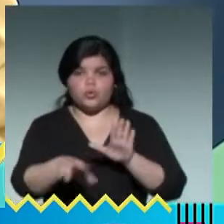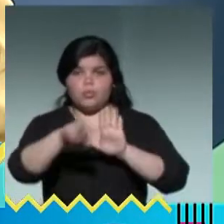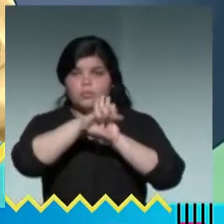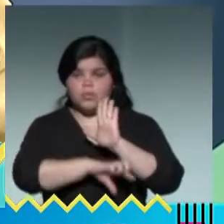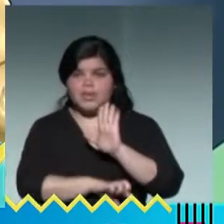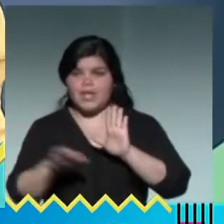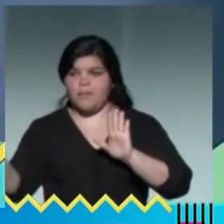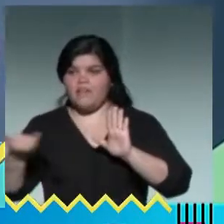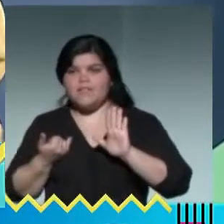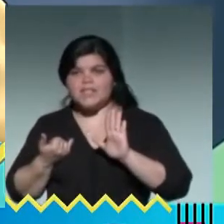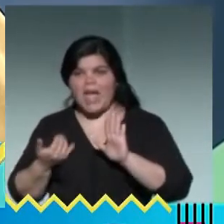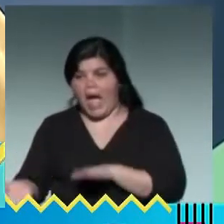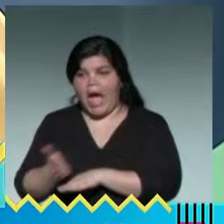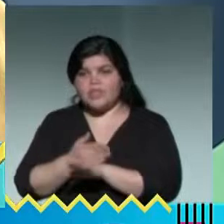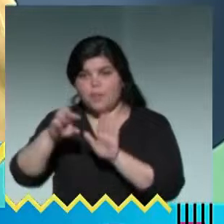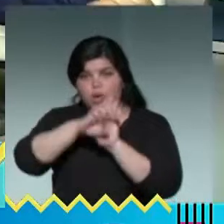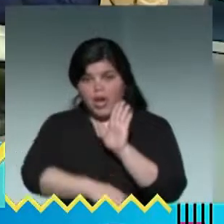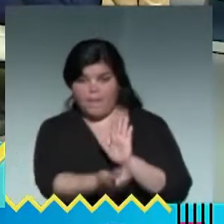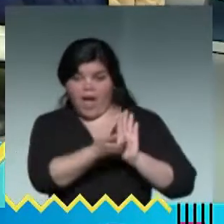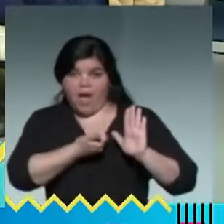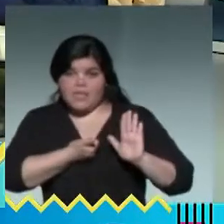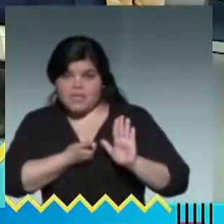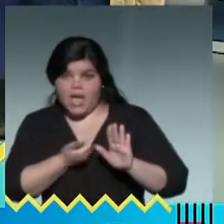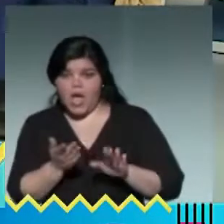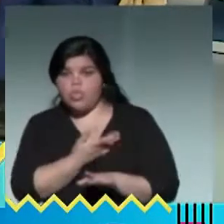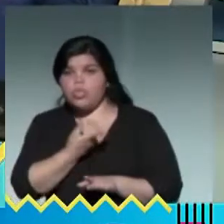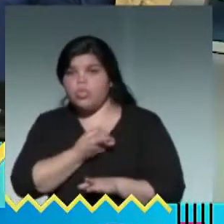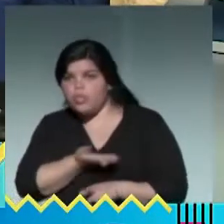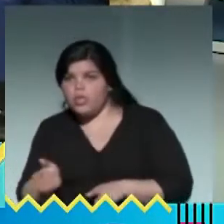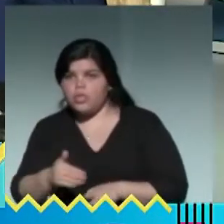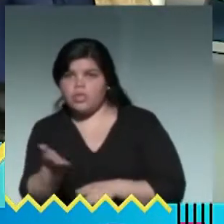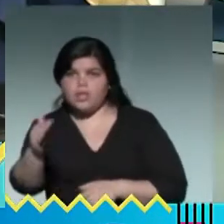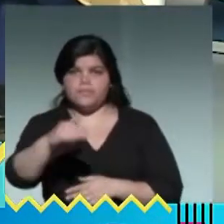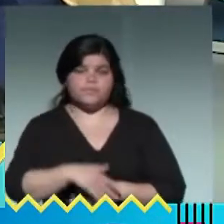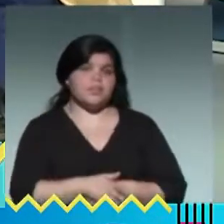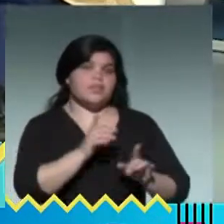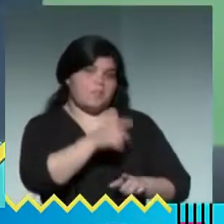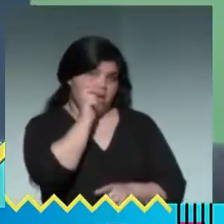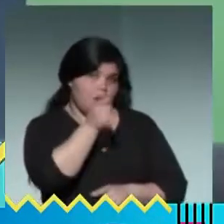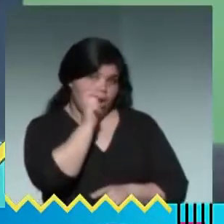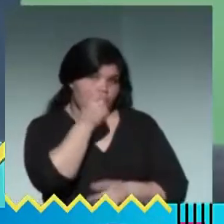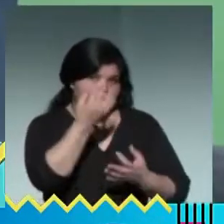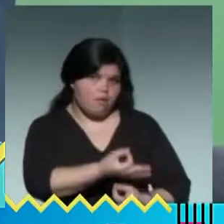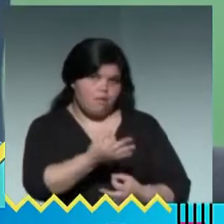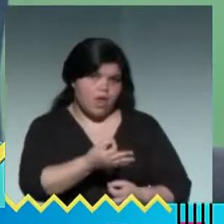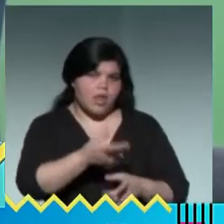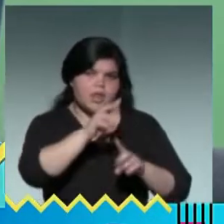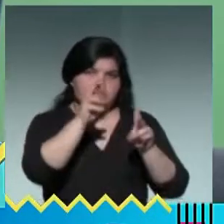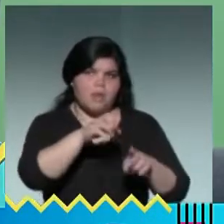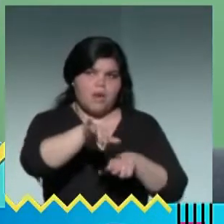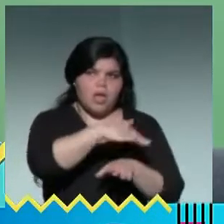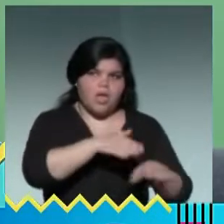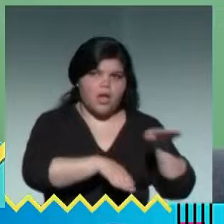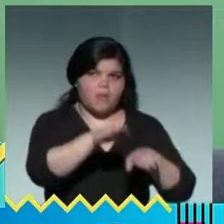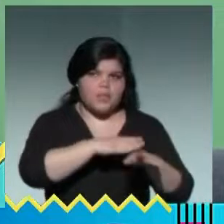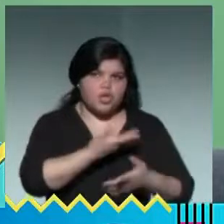dónde no voy a poder pasar. Todo eso es movilidad. Sí, actualizado. De todas maneras, Google está trabajando bastante bien en lo que tiene que ver con caminos y es una aplicación